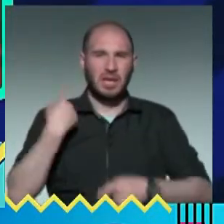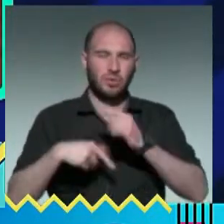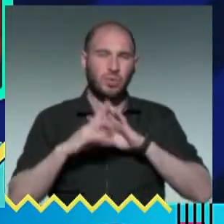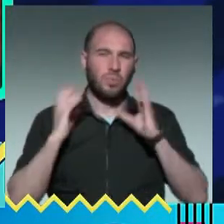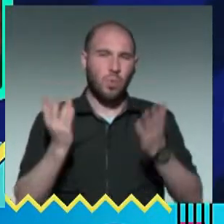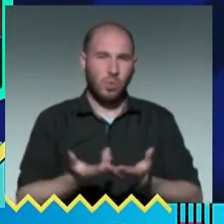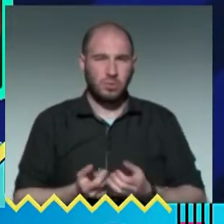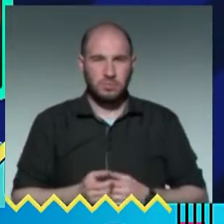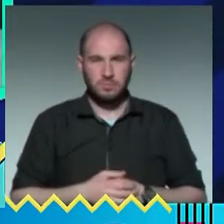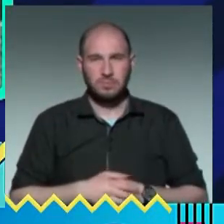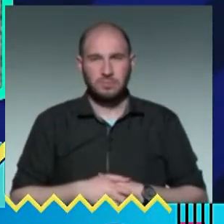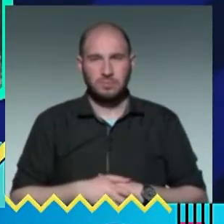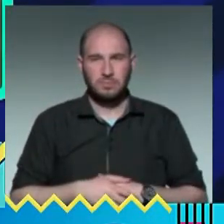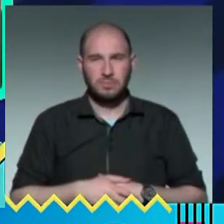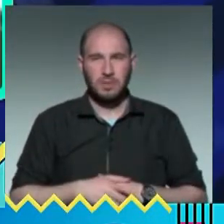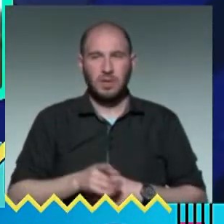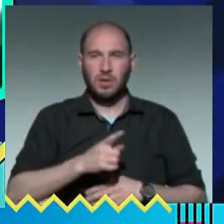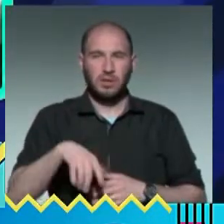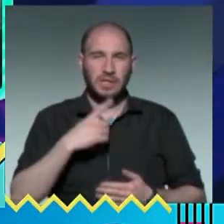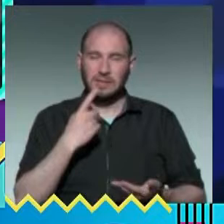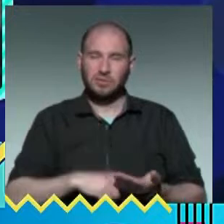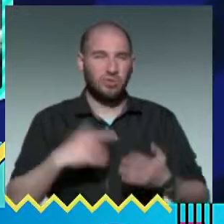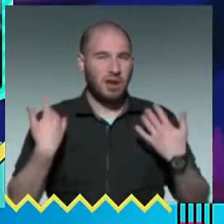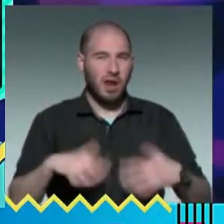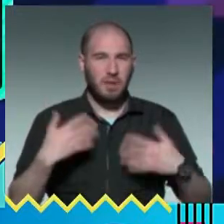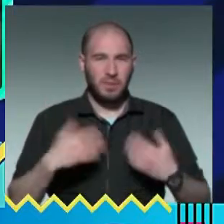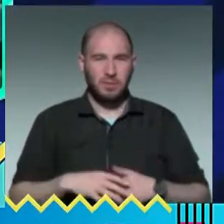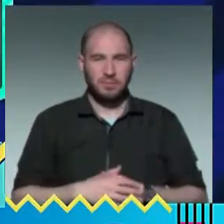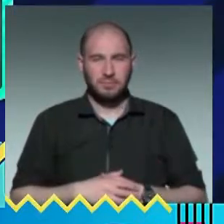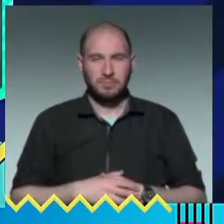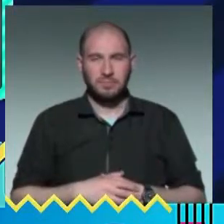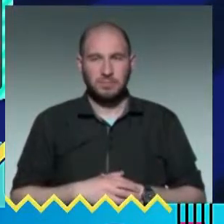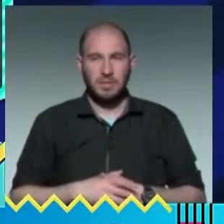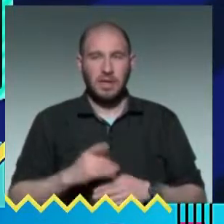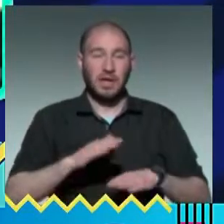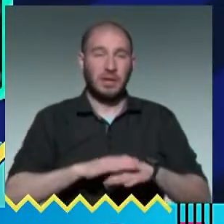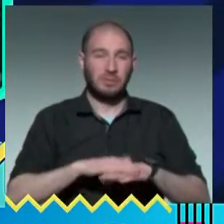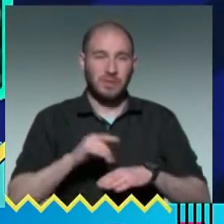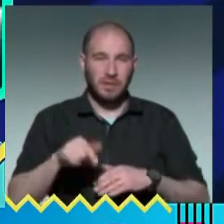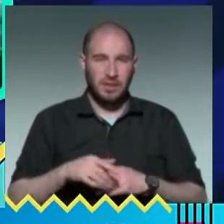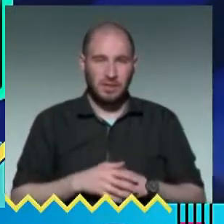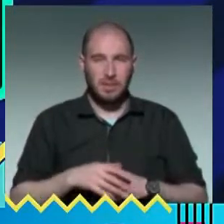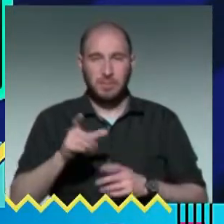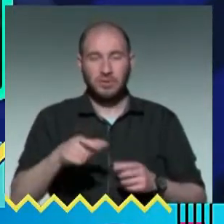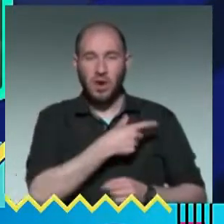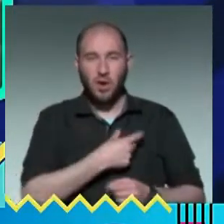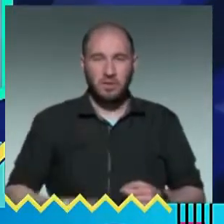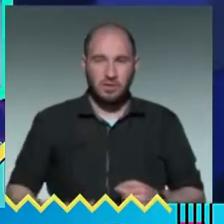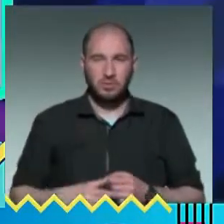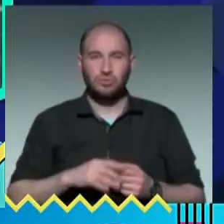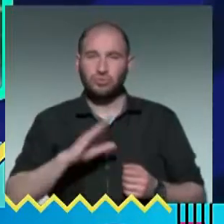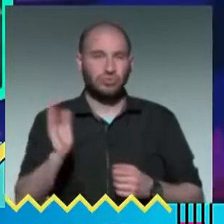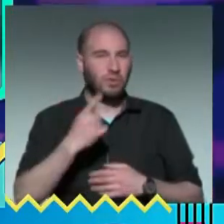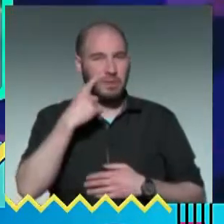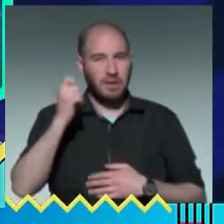Tierra. Entonces, hay que tomar medidas urgentes y es responsabilidad, obviamente, de los gobernantes y de todos los que